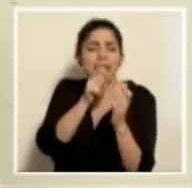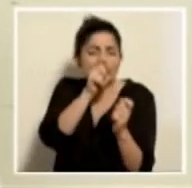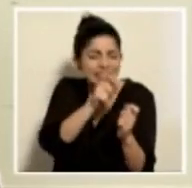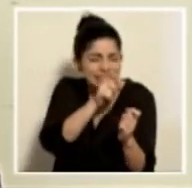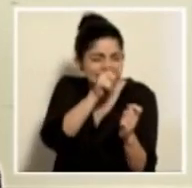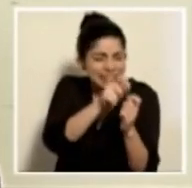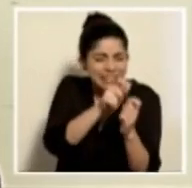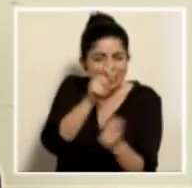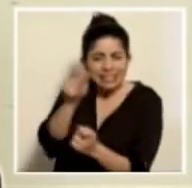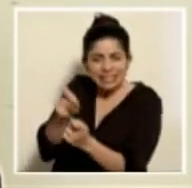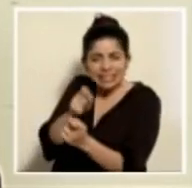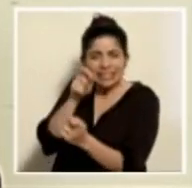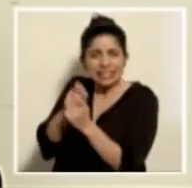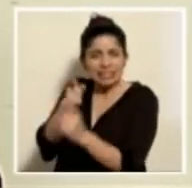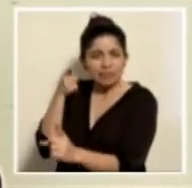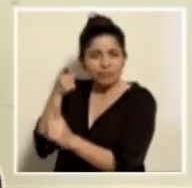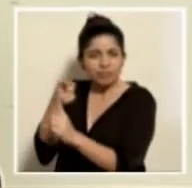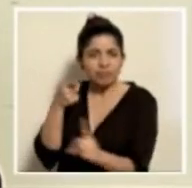calibrado.